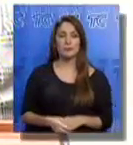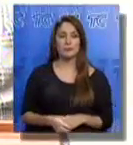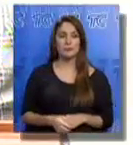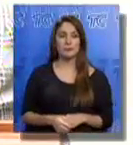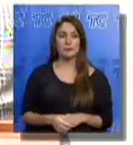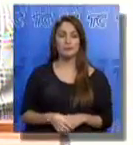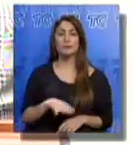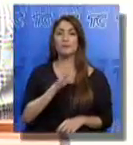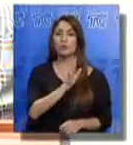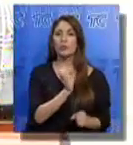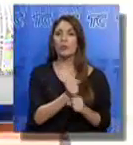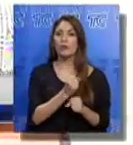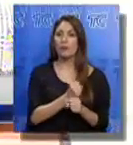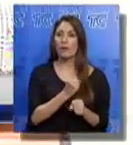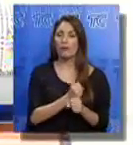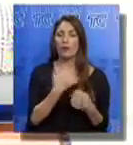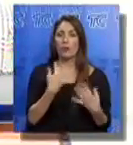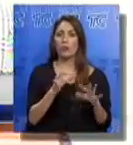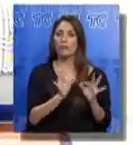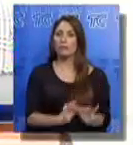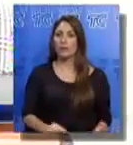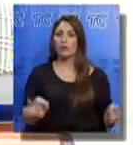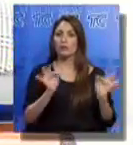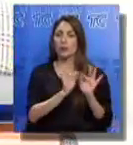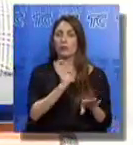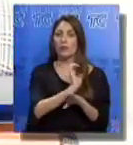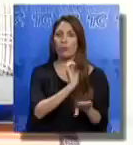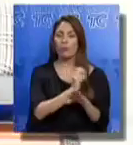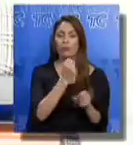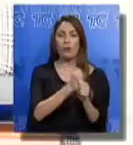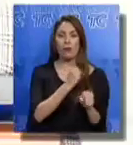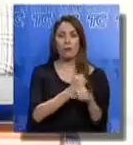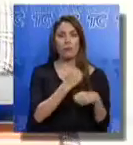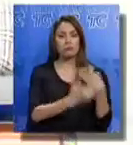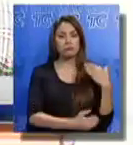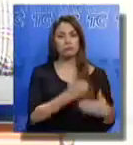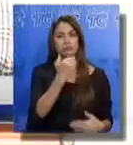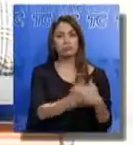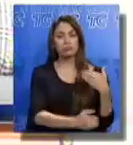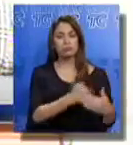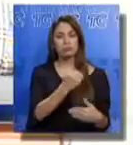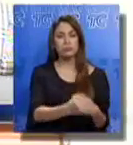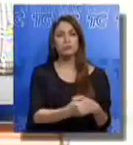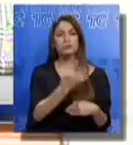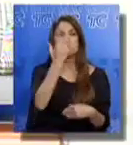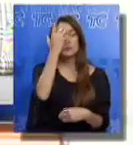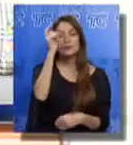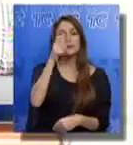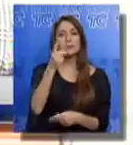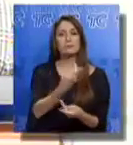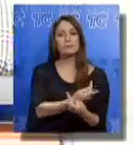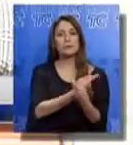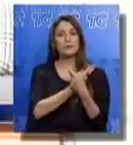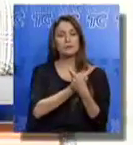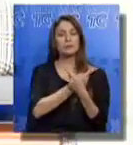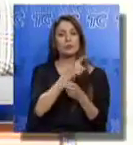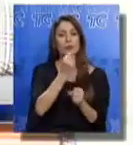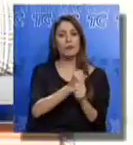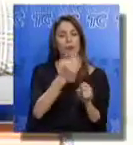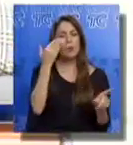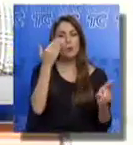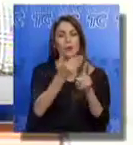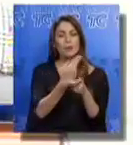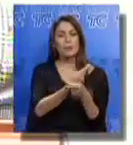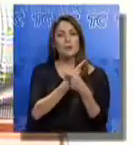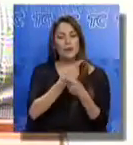un trabajo importante en el país con la regulación para prevenir enfermedades